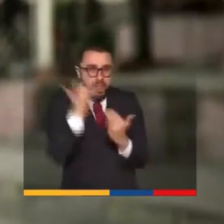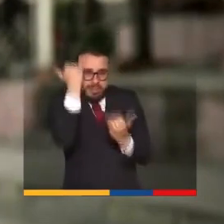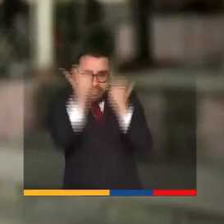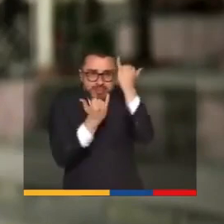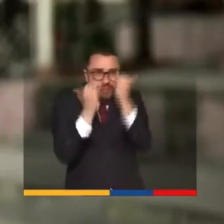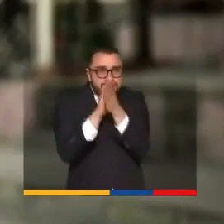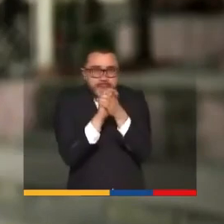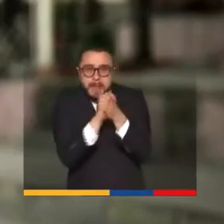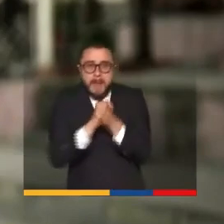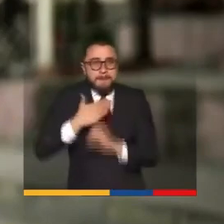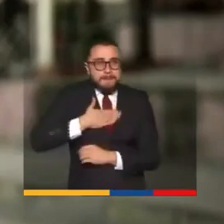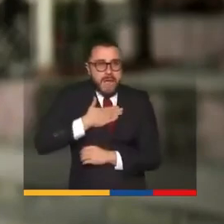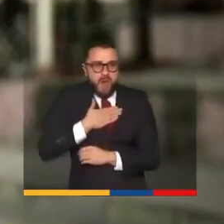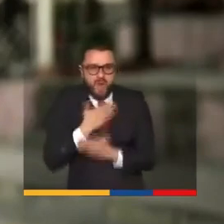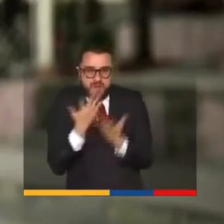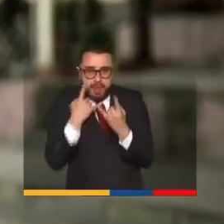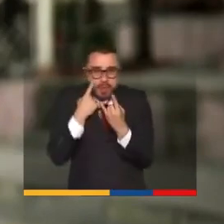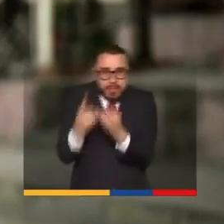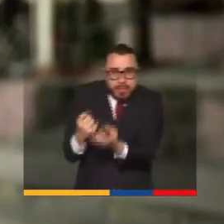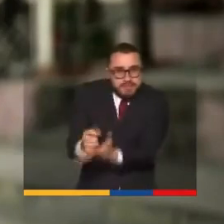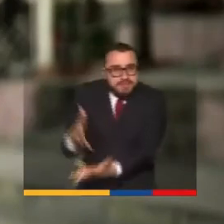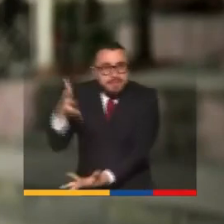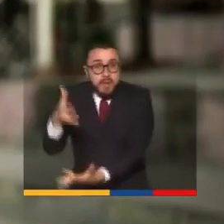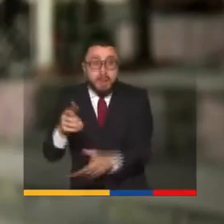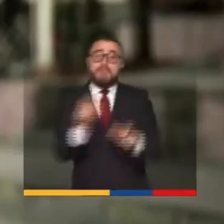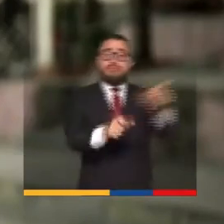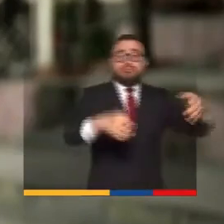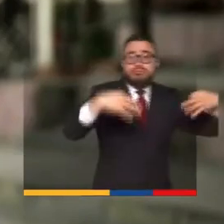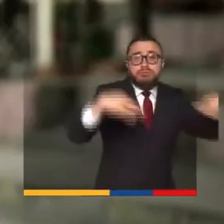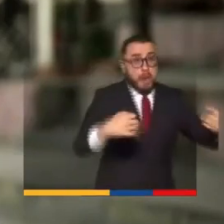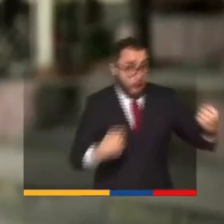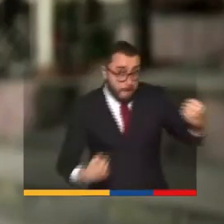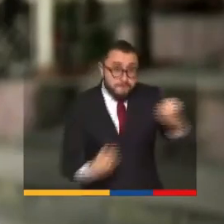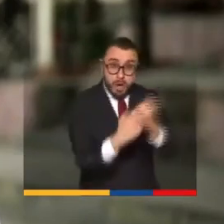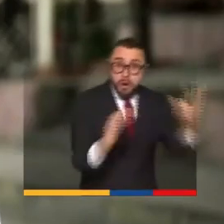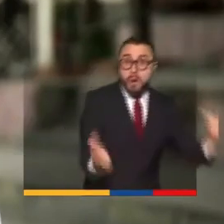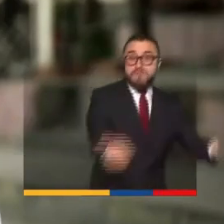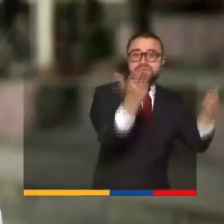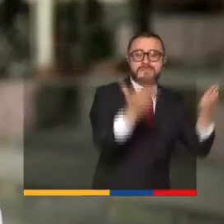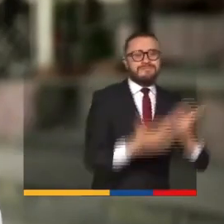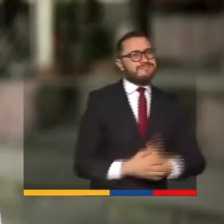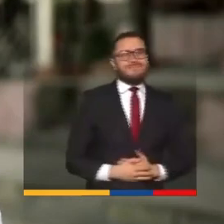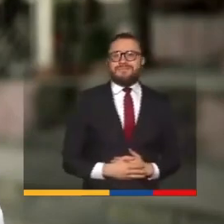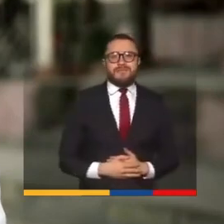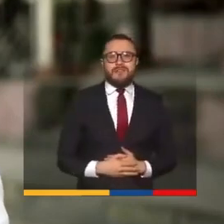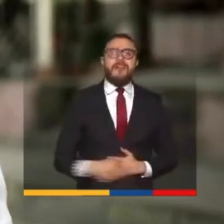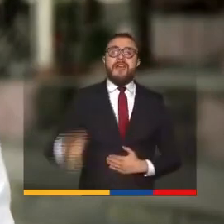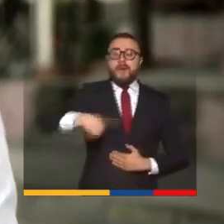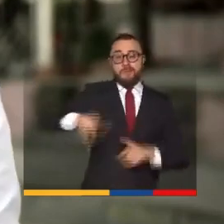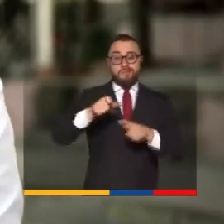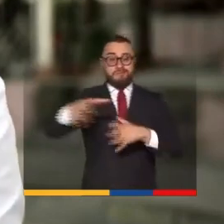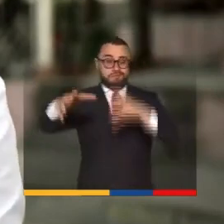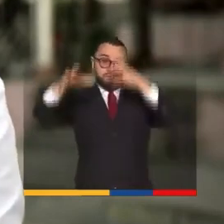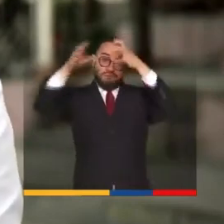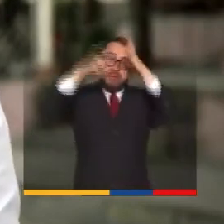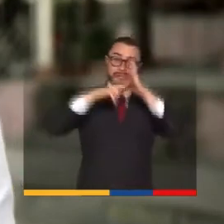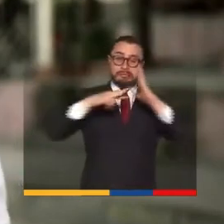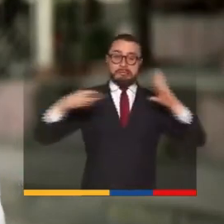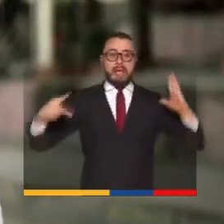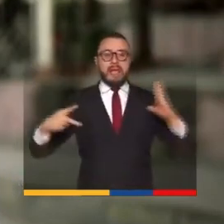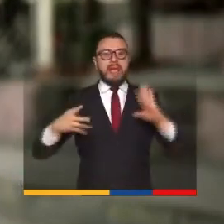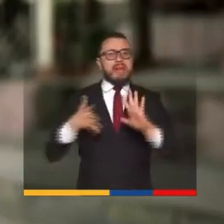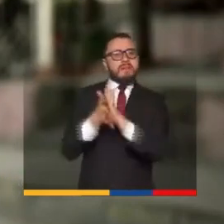no los de la gente. Esto es lo que llaman los técnicos la fórmula tarifaria, una